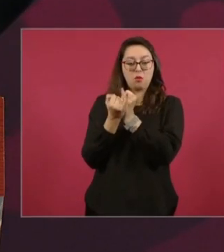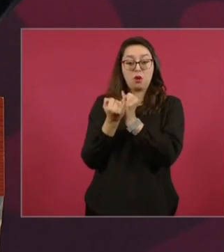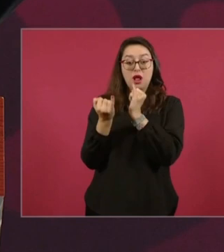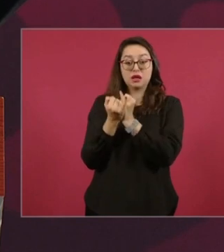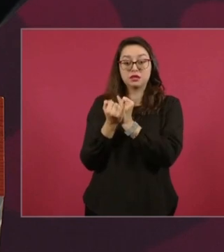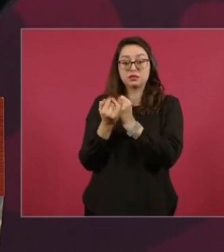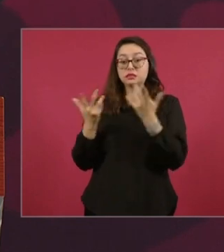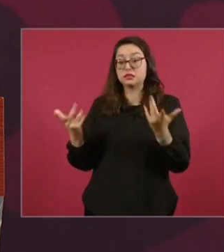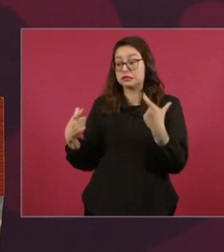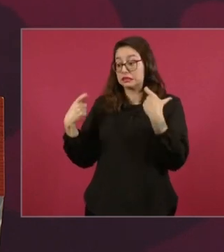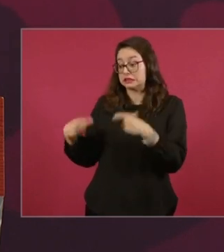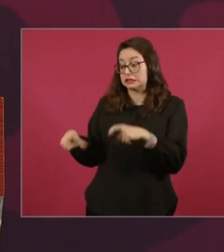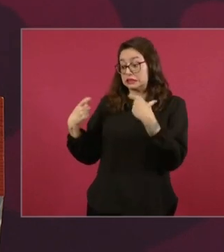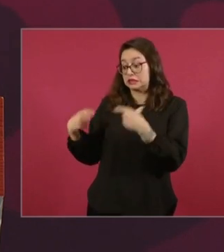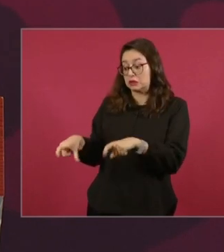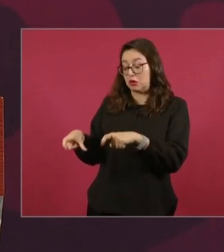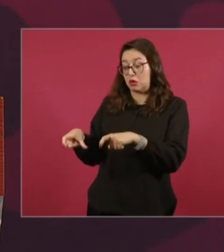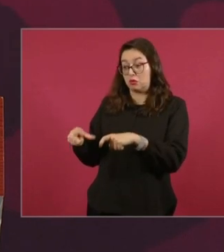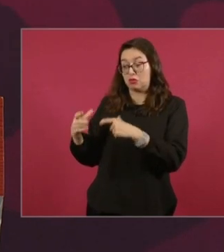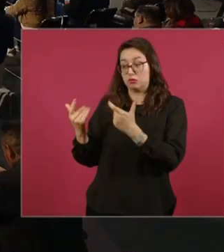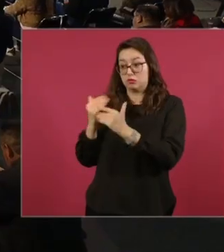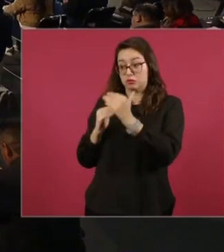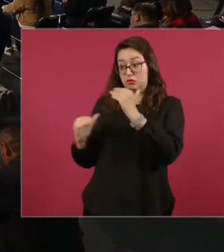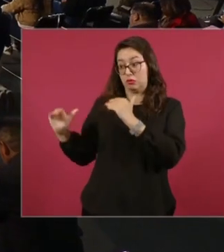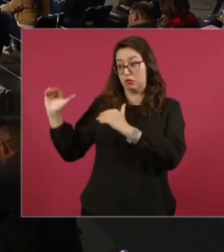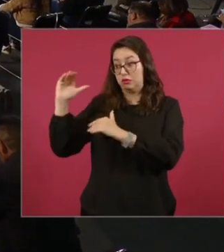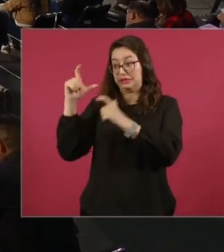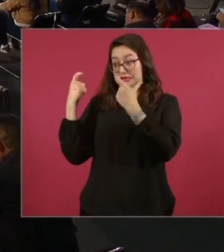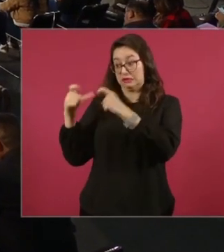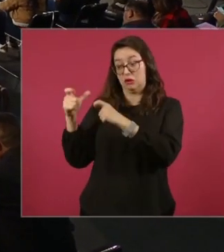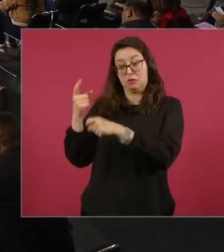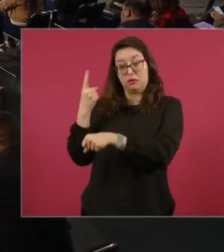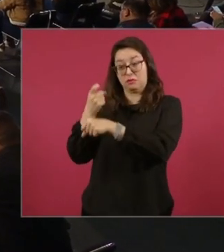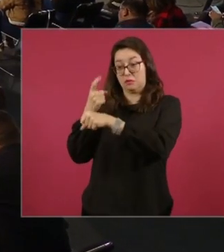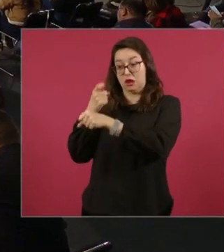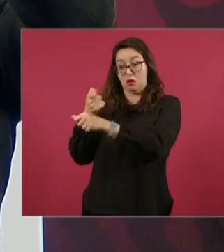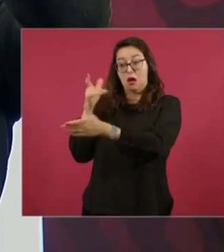de decir, es que sí, porque así fue lo del FOBAPROA,